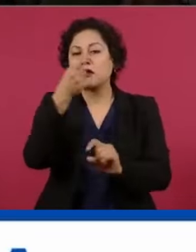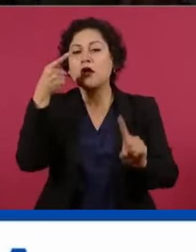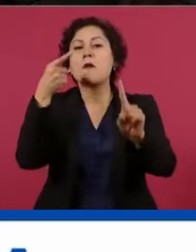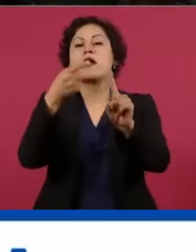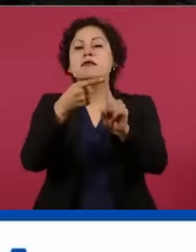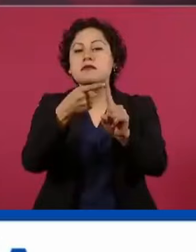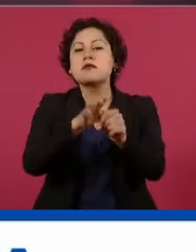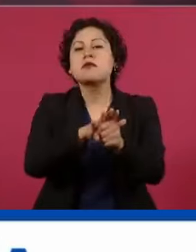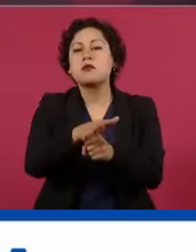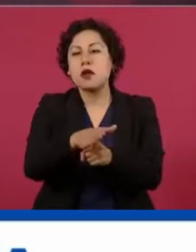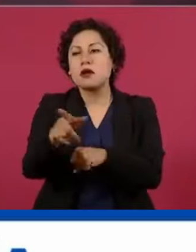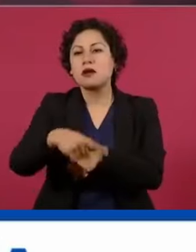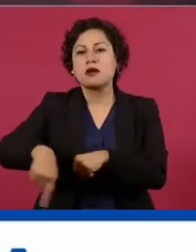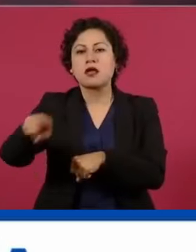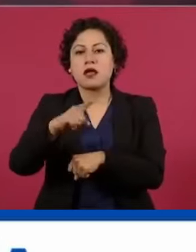Algún día